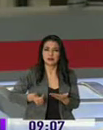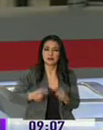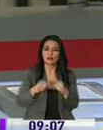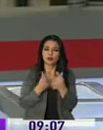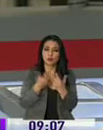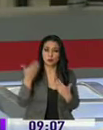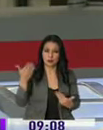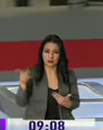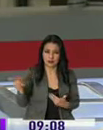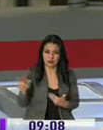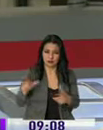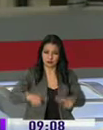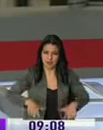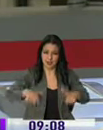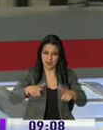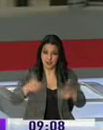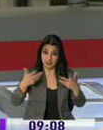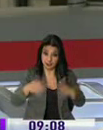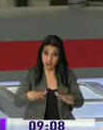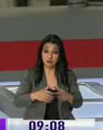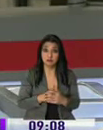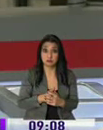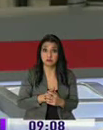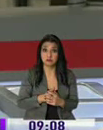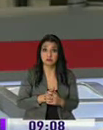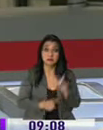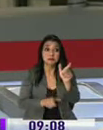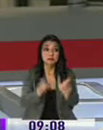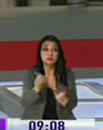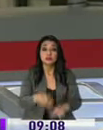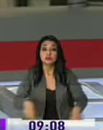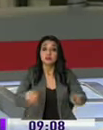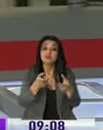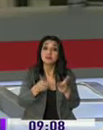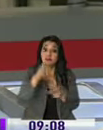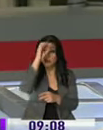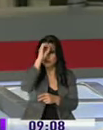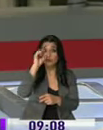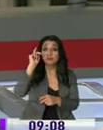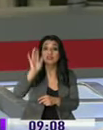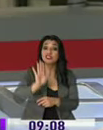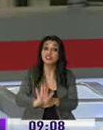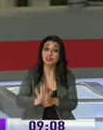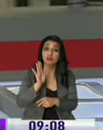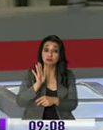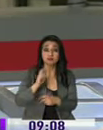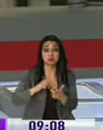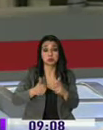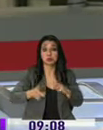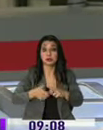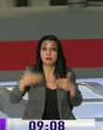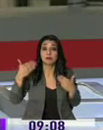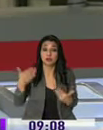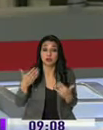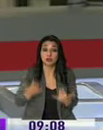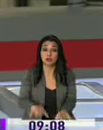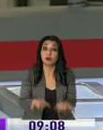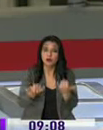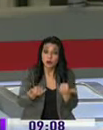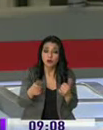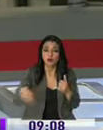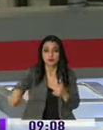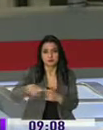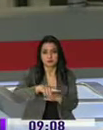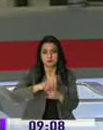del partido al primer mandatario Lenín Moreno, la ciudadanía opinó ante este hecho coyuntural por el cual está